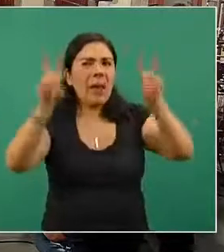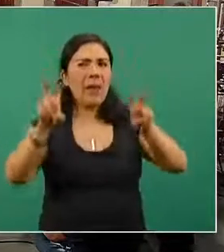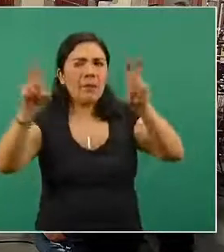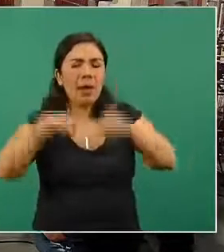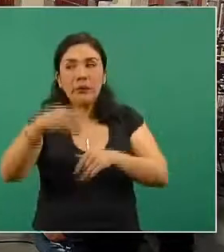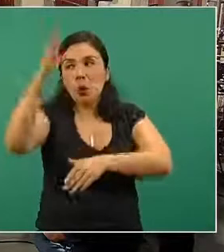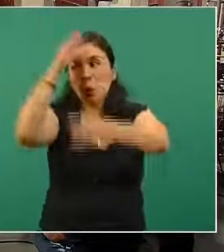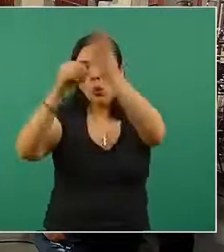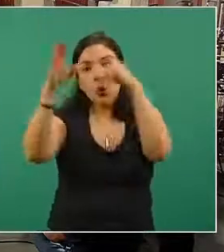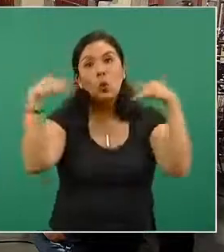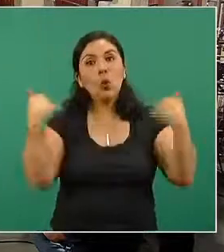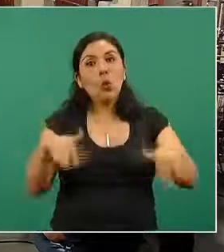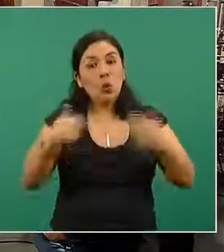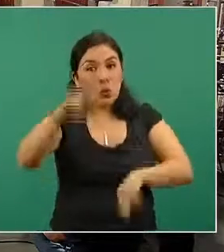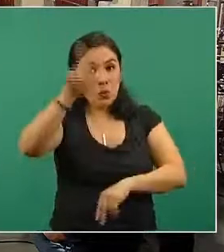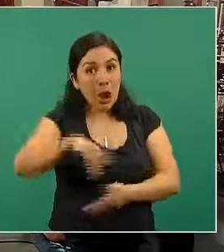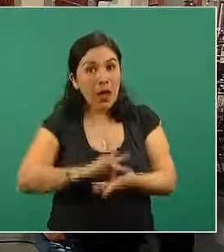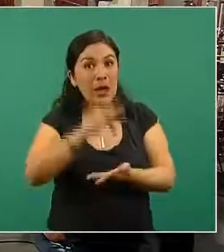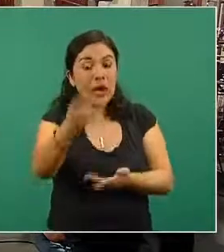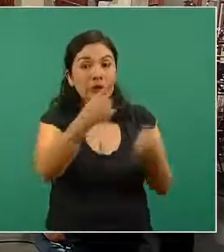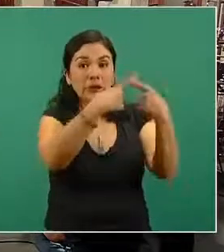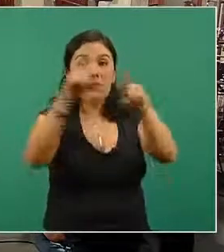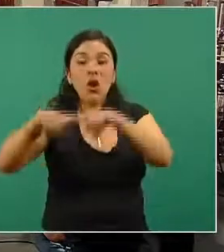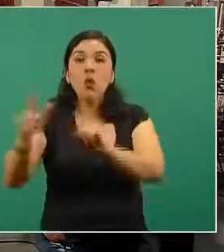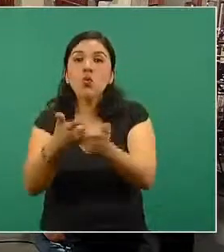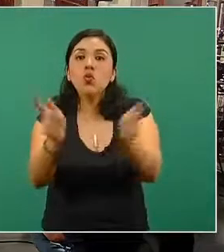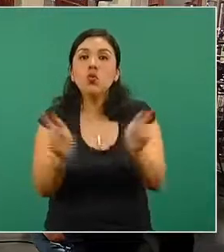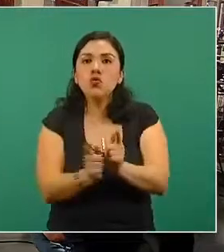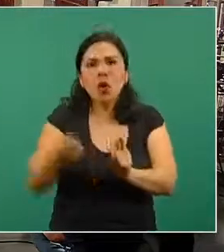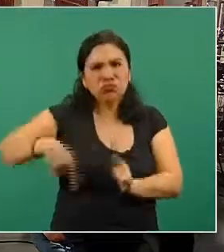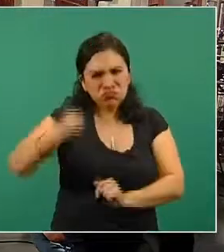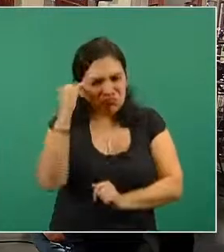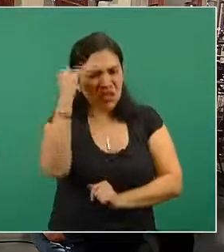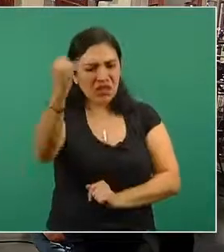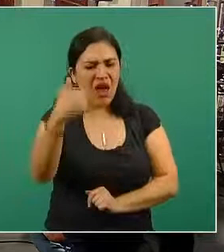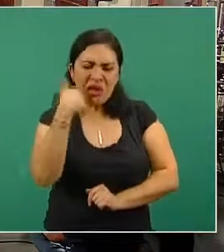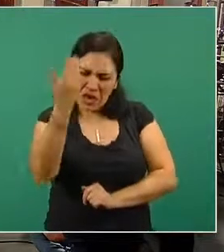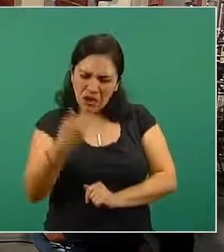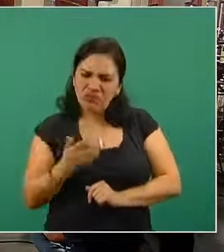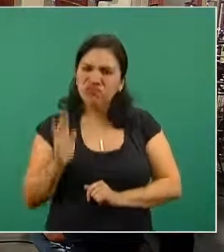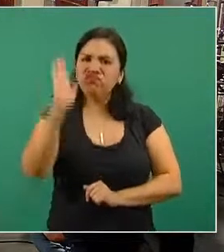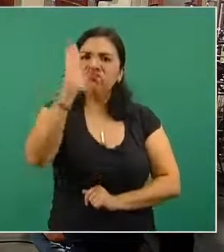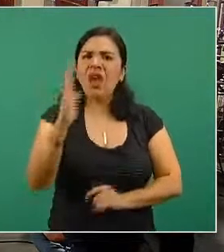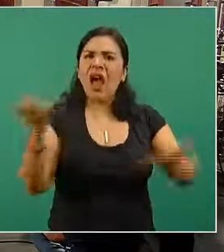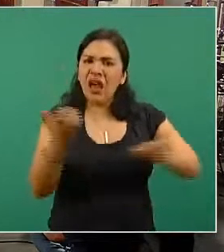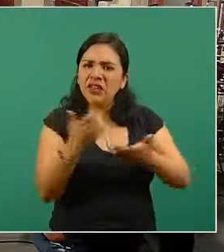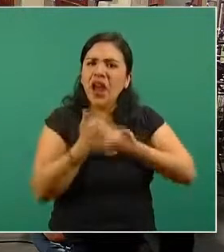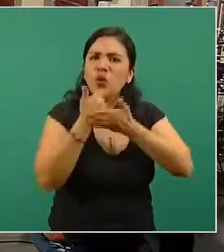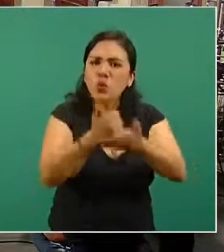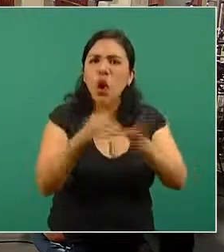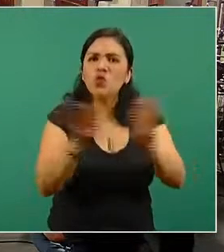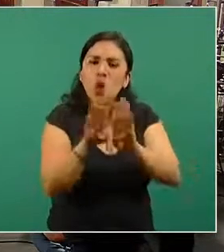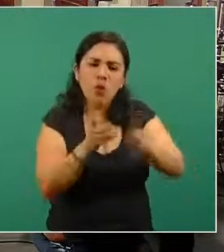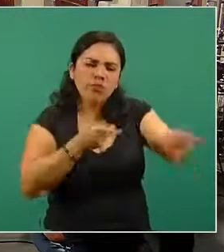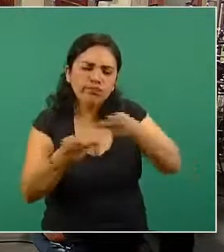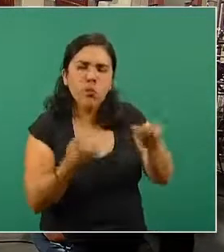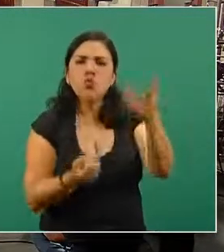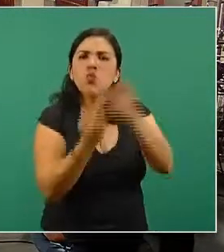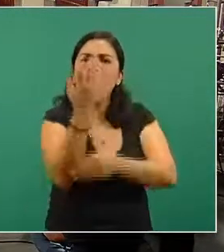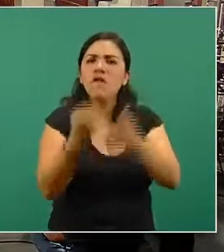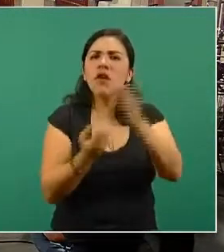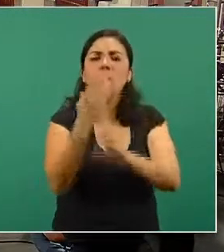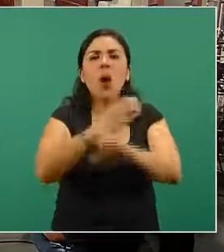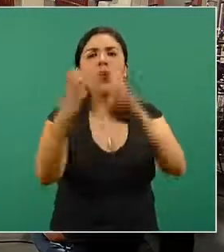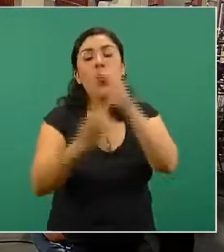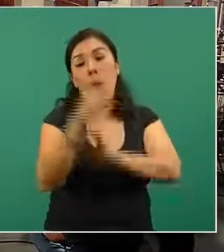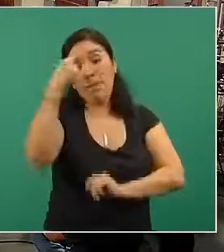aprendido, agradeciendo también a los diferentes grupos que de manera propositiva han planteado estrategias innovadoras que se han ido incorporando